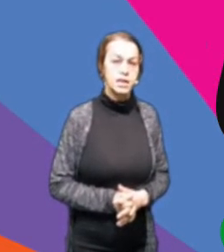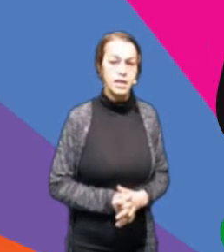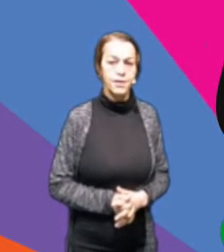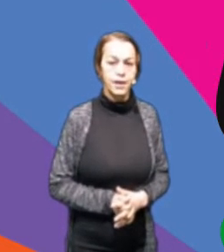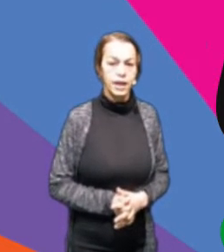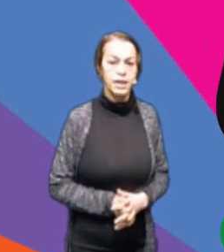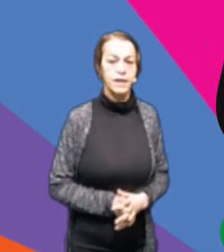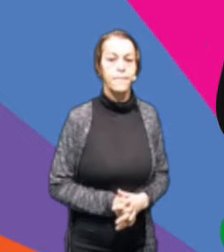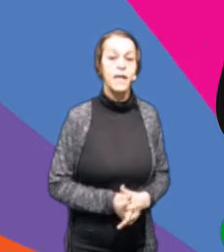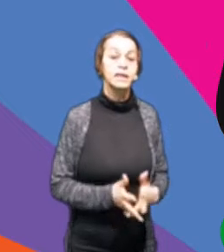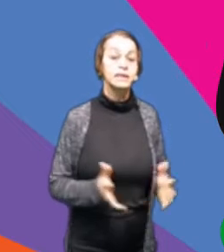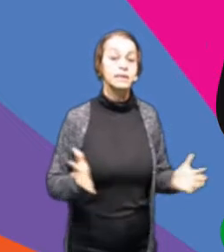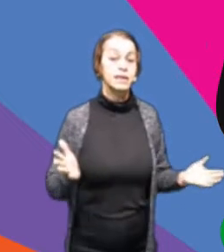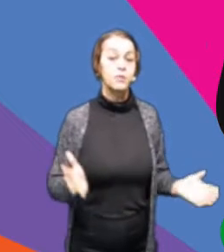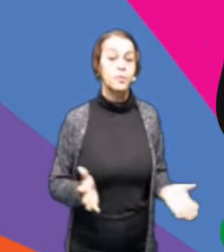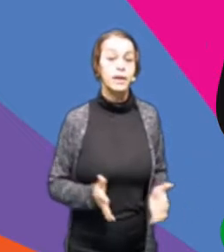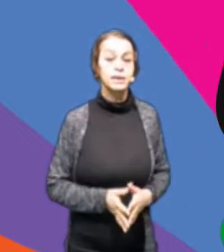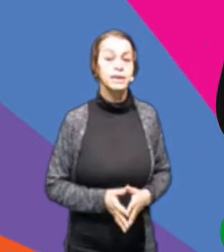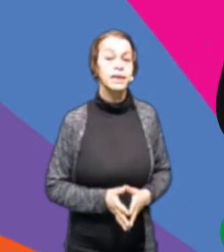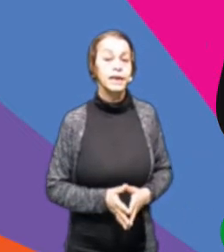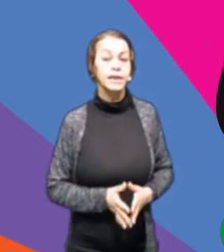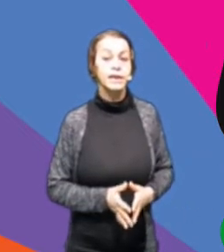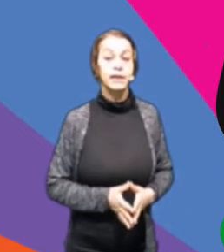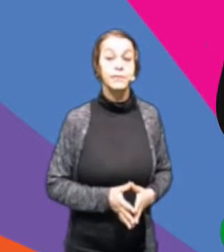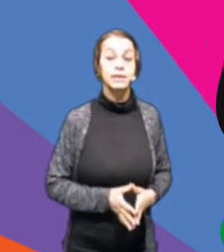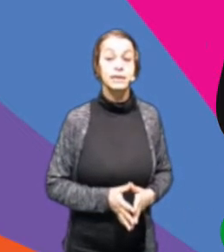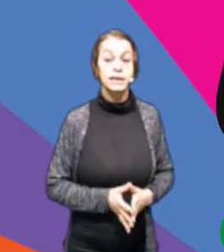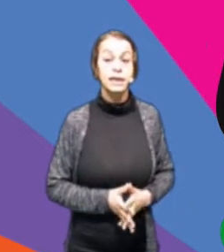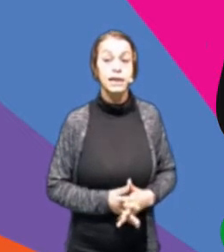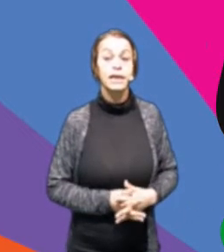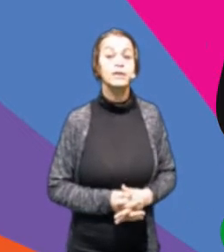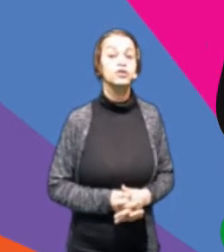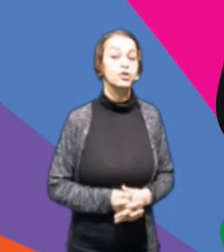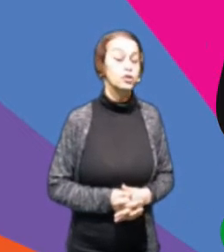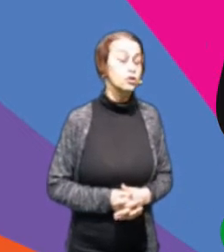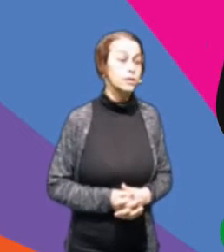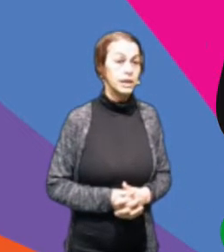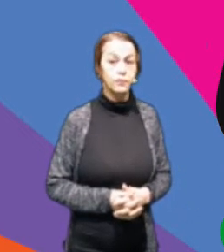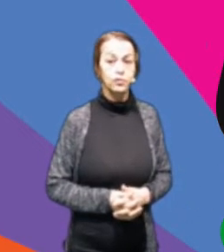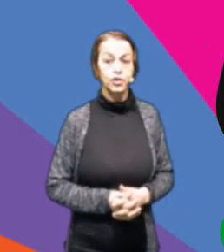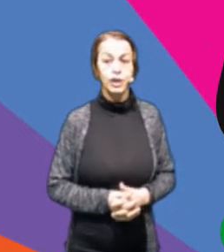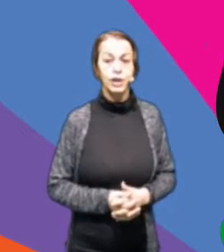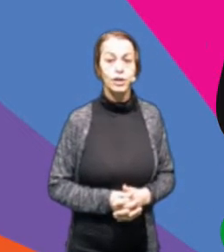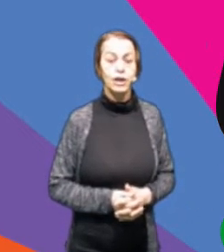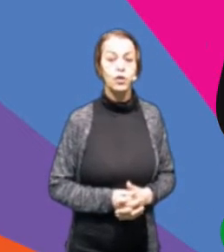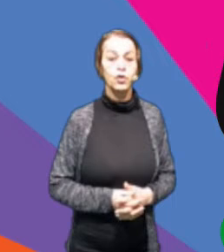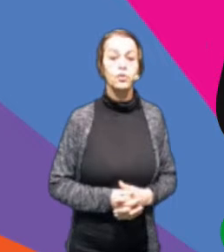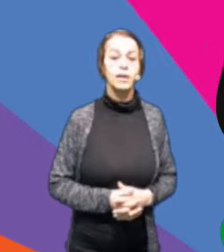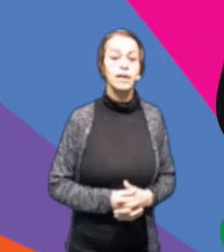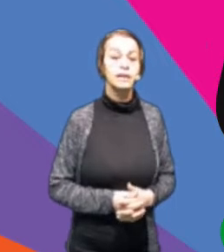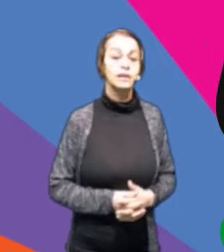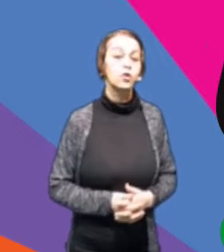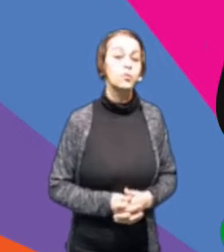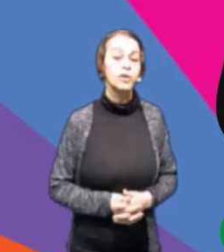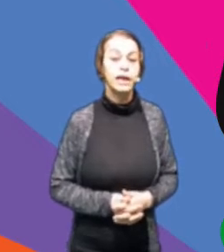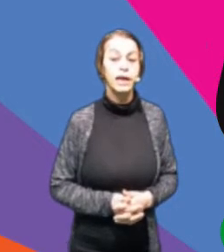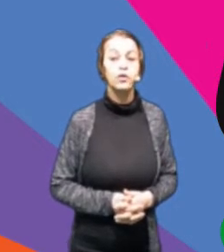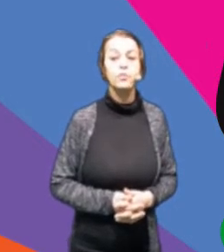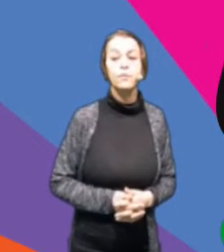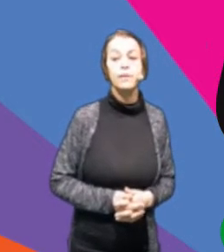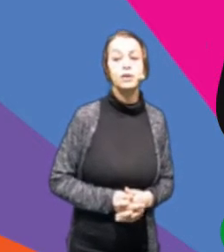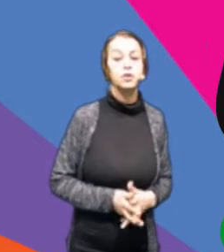días de guerra. Necesitamos paz, la guerra debe cesar, exhortó también el funcionario de la ONU mediante un comunicado